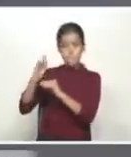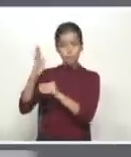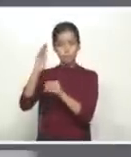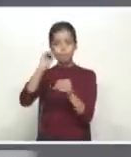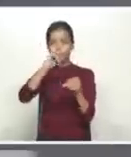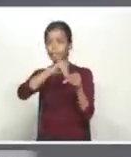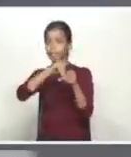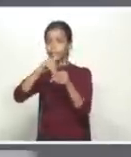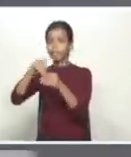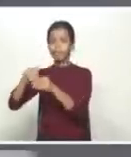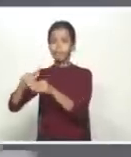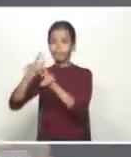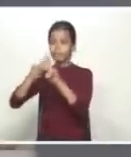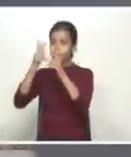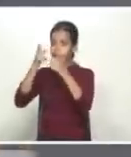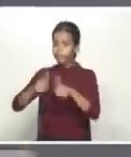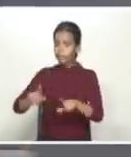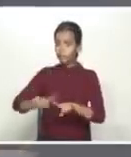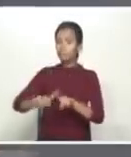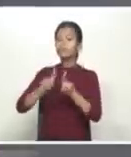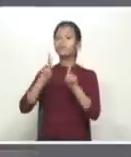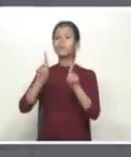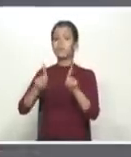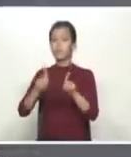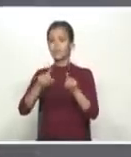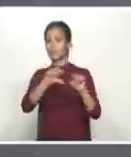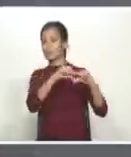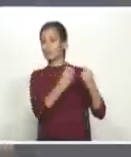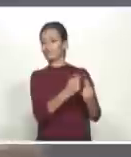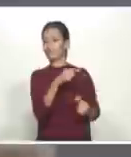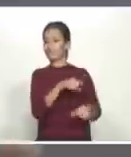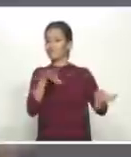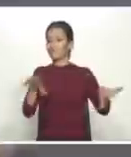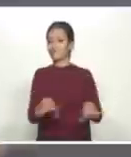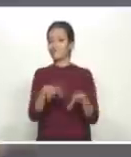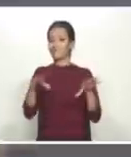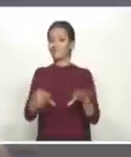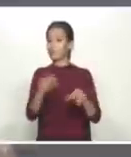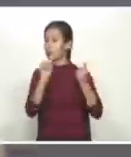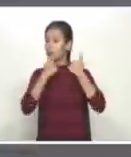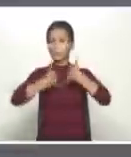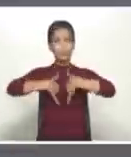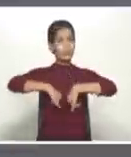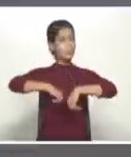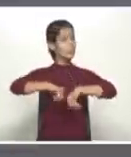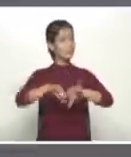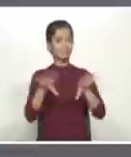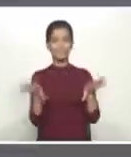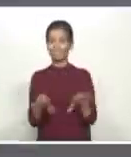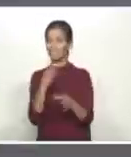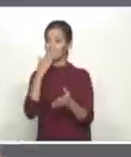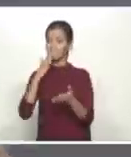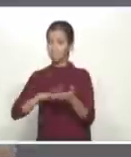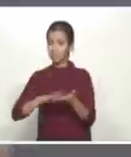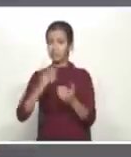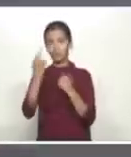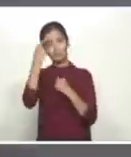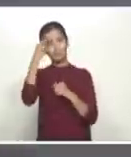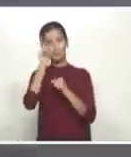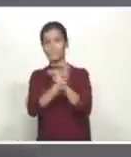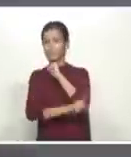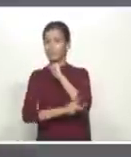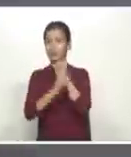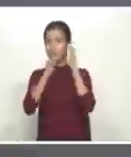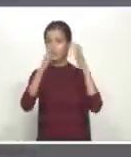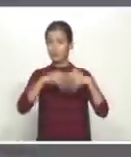Pero el crimen sigue organizado en Honduras. La organización del crimen está montada en Honduras. Entonces no fue